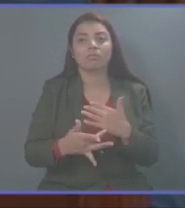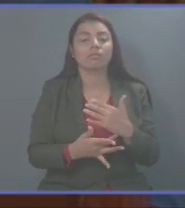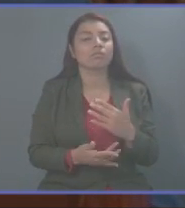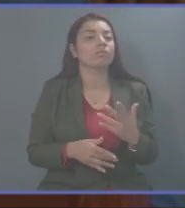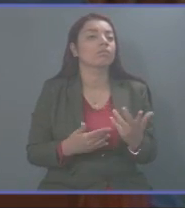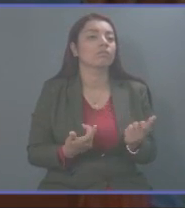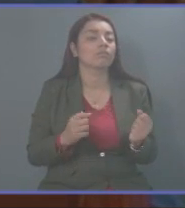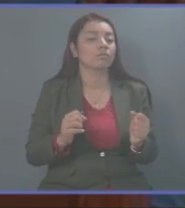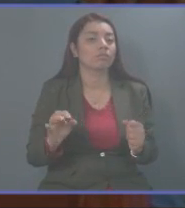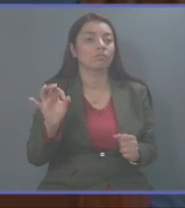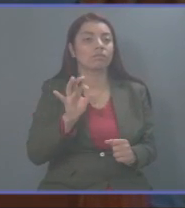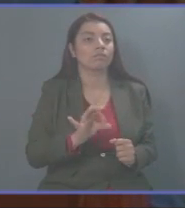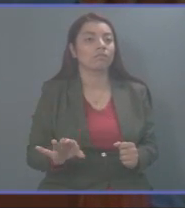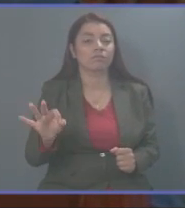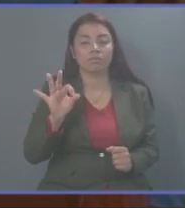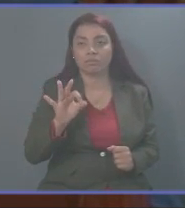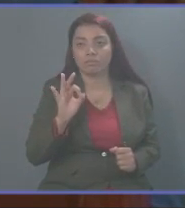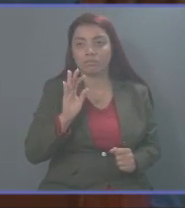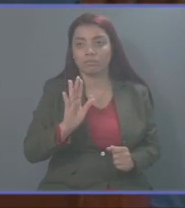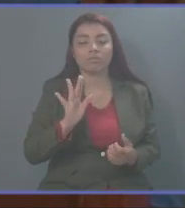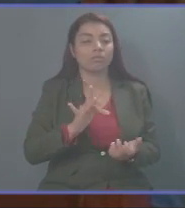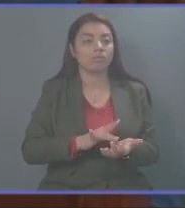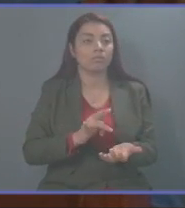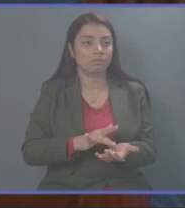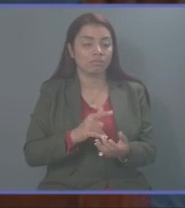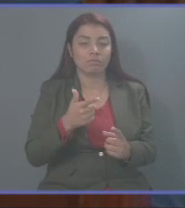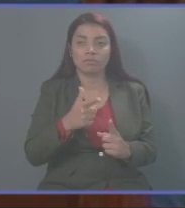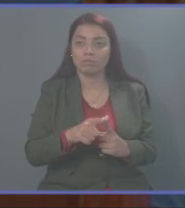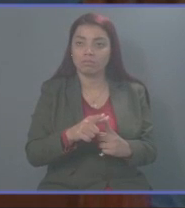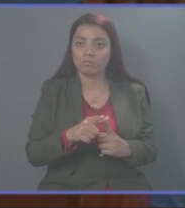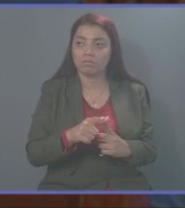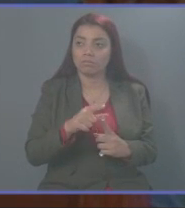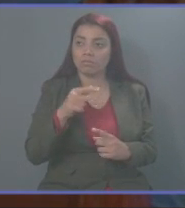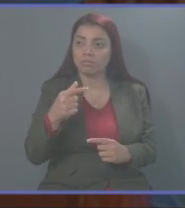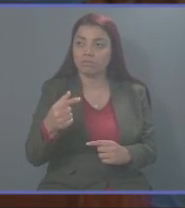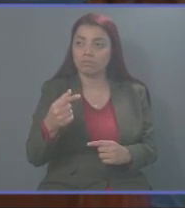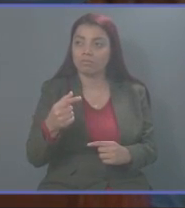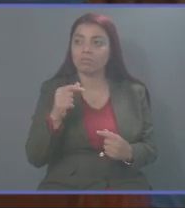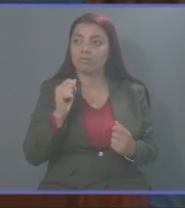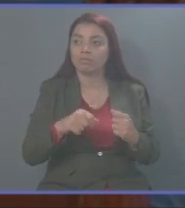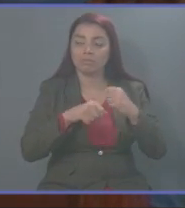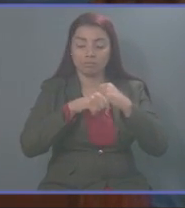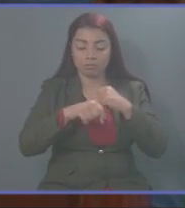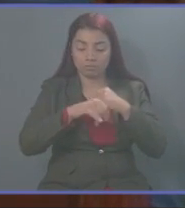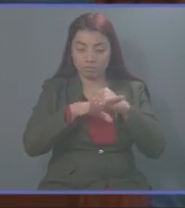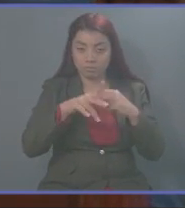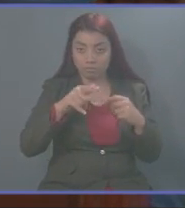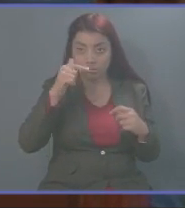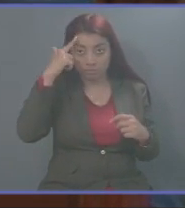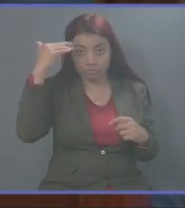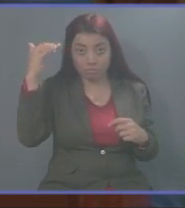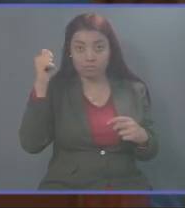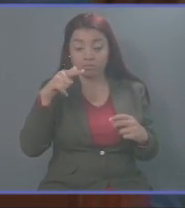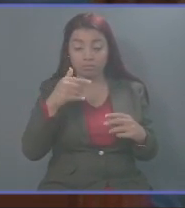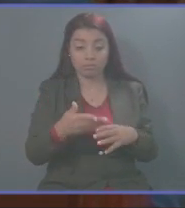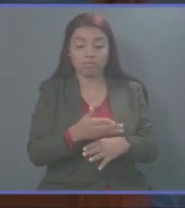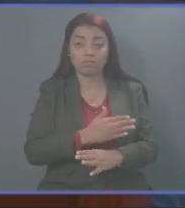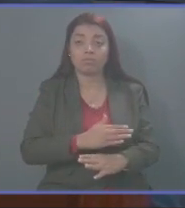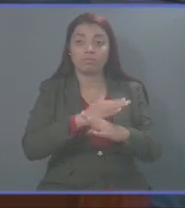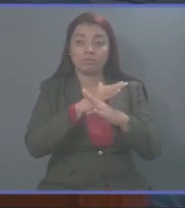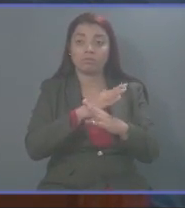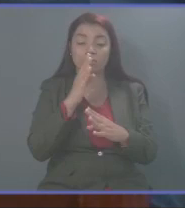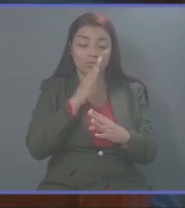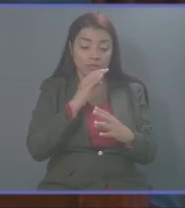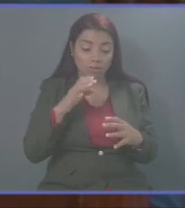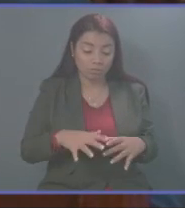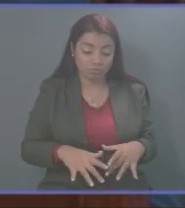la gestión integral de residuos y su aprovechamiento. Literal G, generar políticas de prevención de generación de